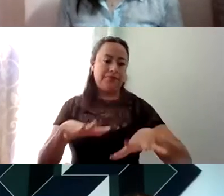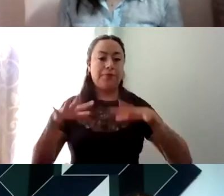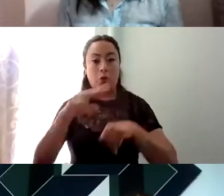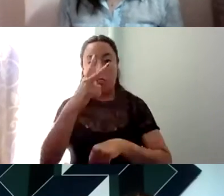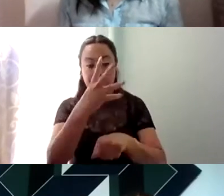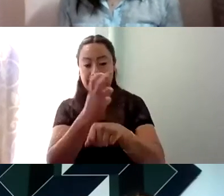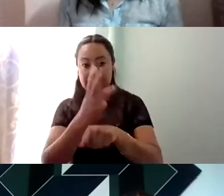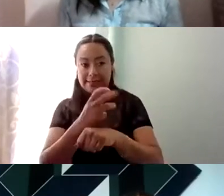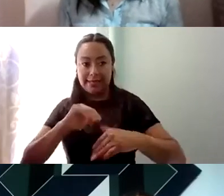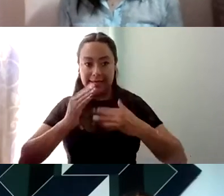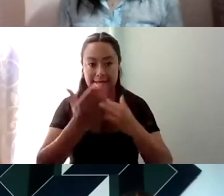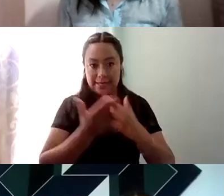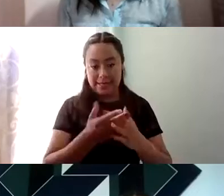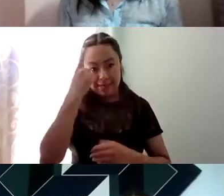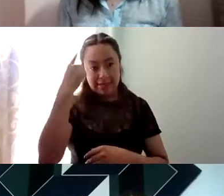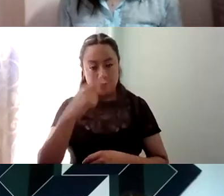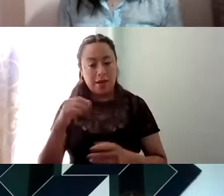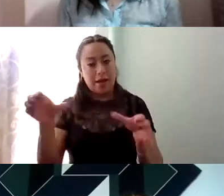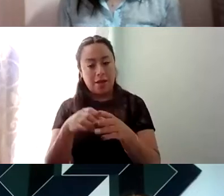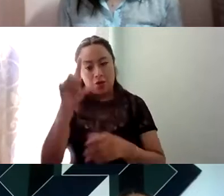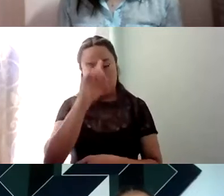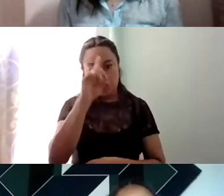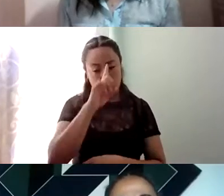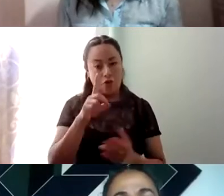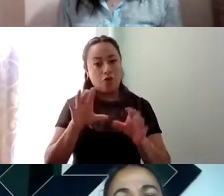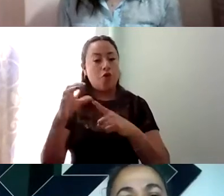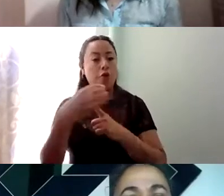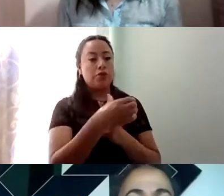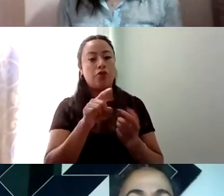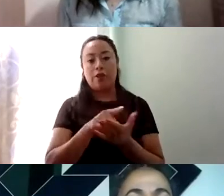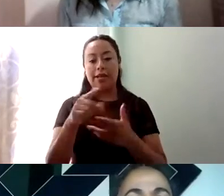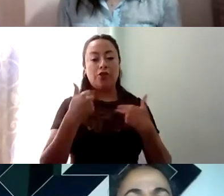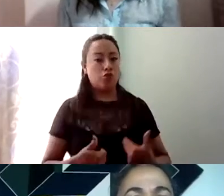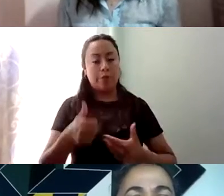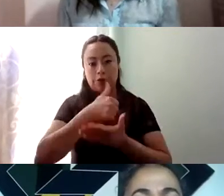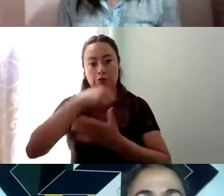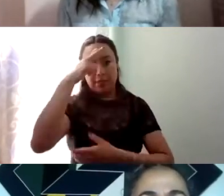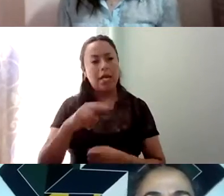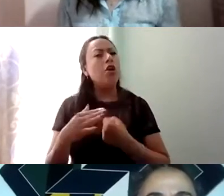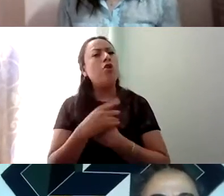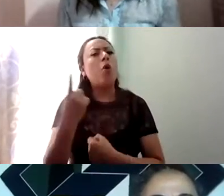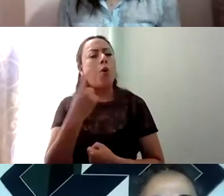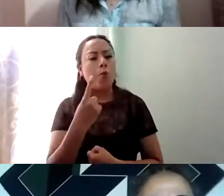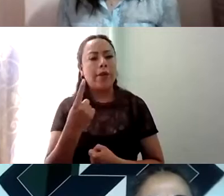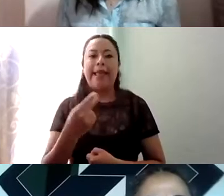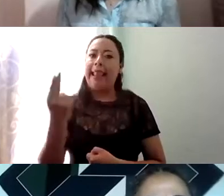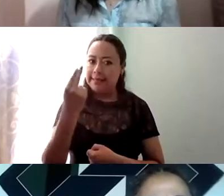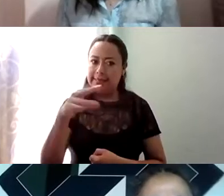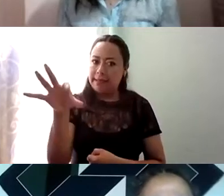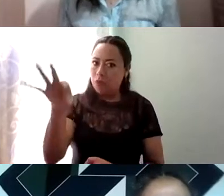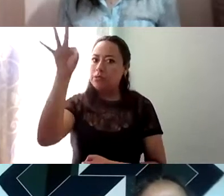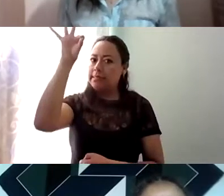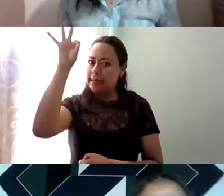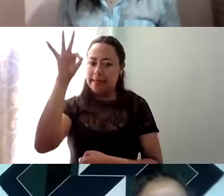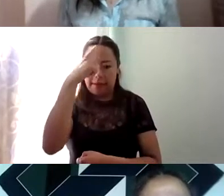integrantes del Consejo de la Comisión de Derechos Humanos de la Ciudad de México, porque se trata de elegir a los mejores perfiles que